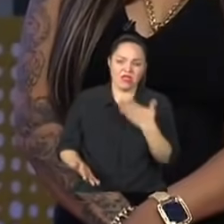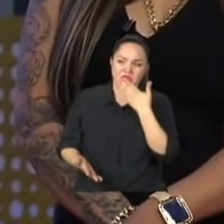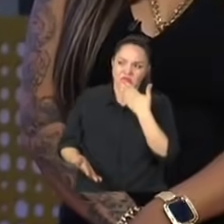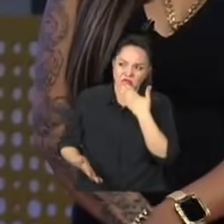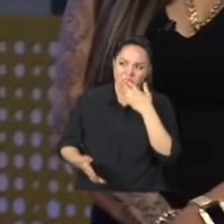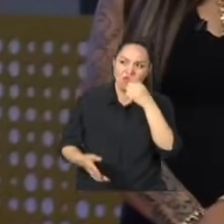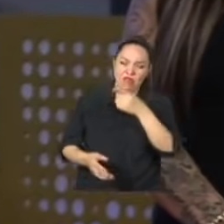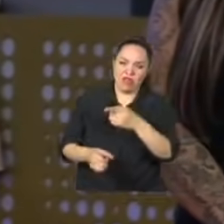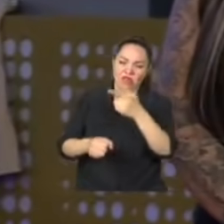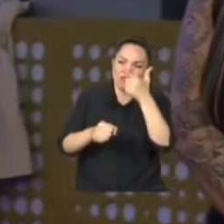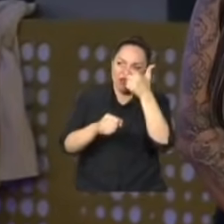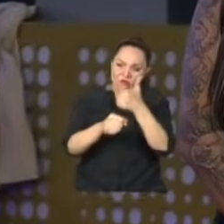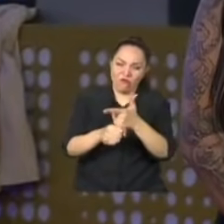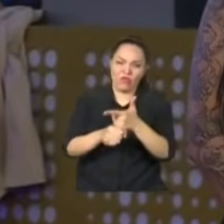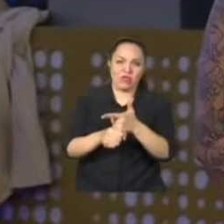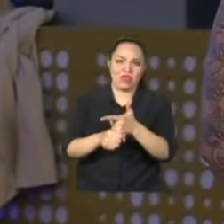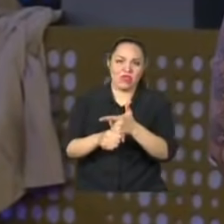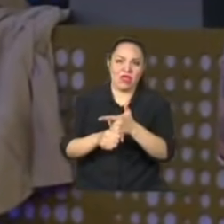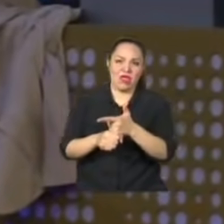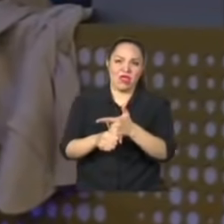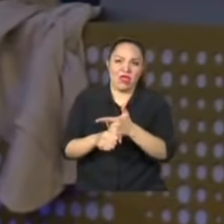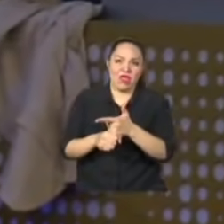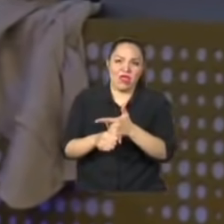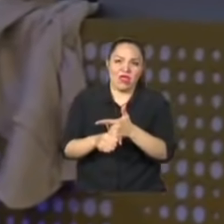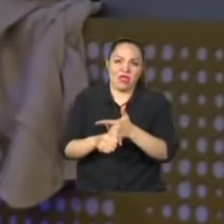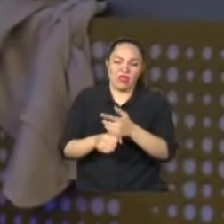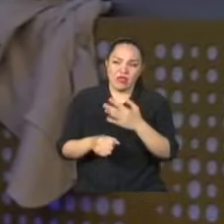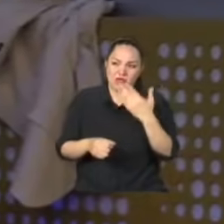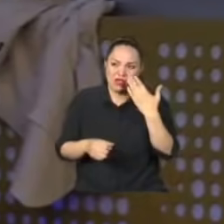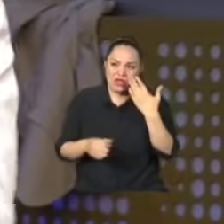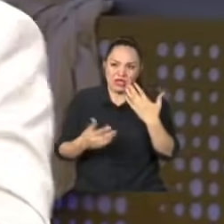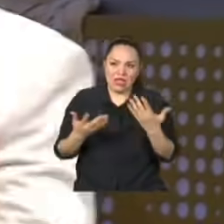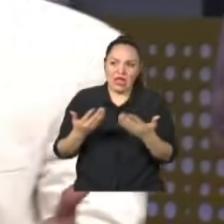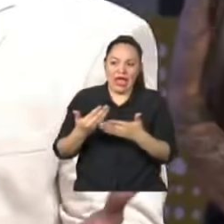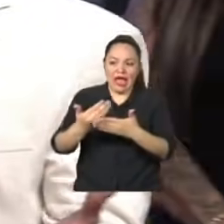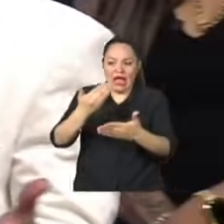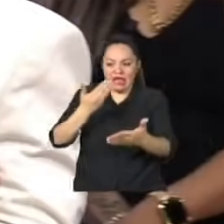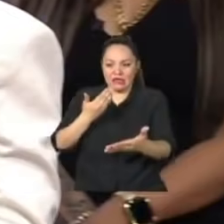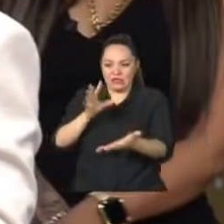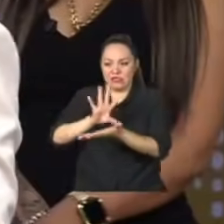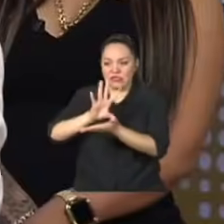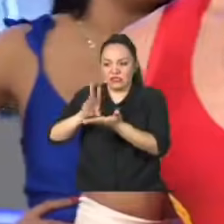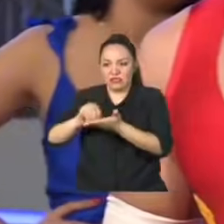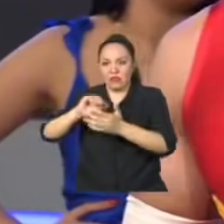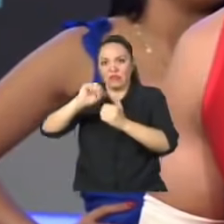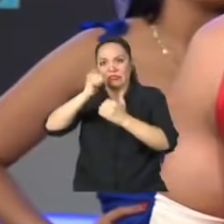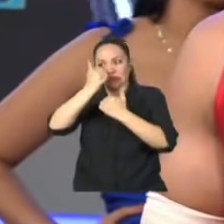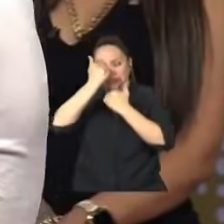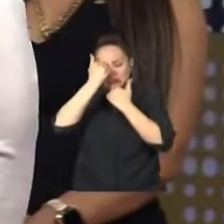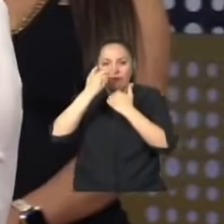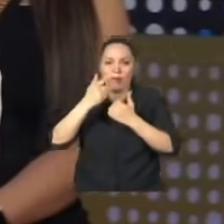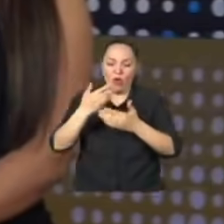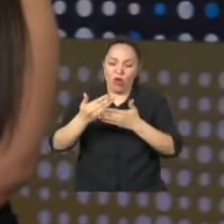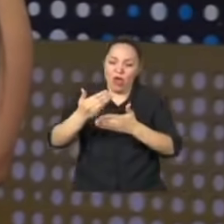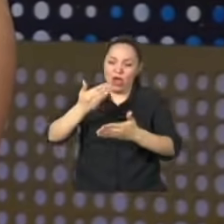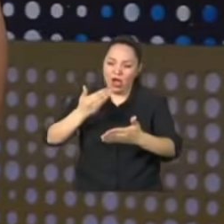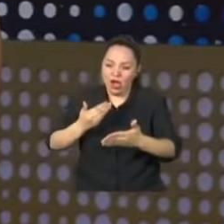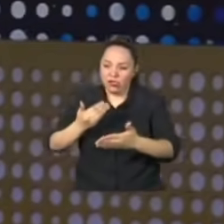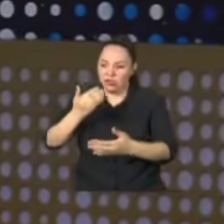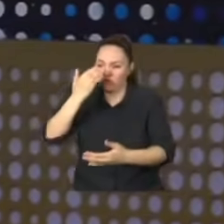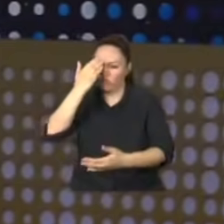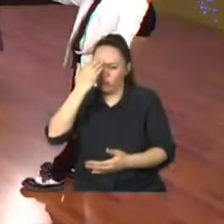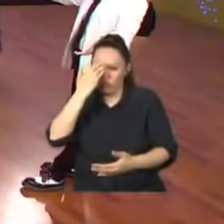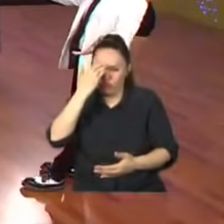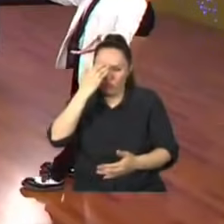tiempo y no que llega a un matrimonio y se arrepiente. Pero acuérdese que ellos están en edad de conocer